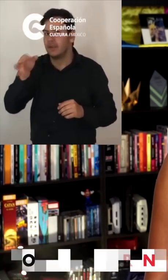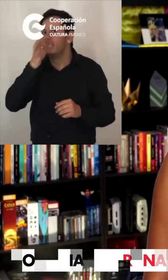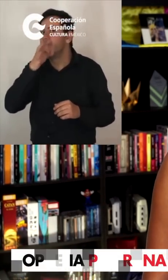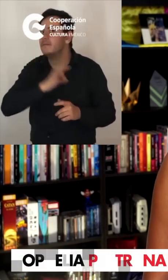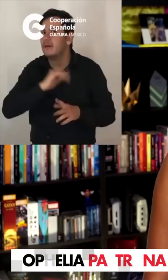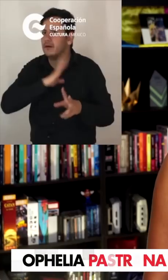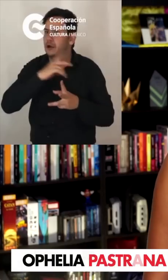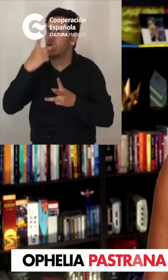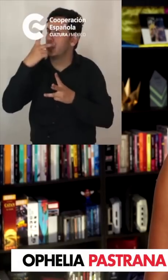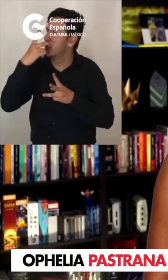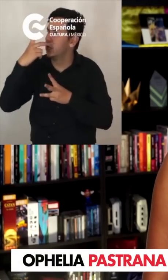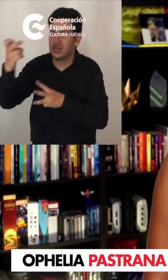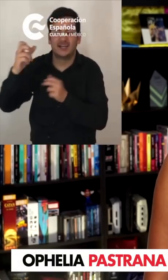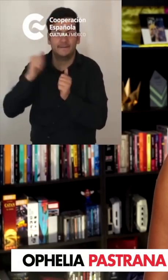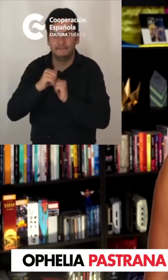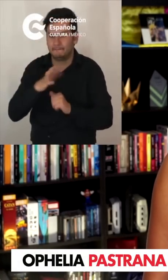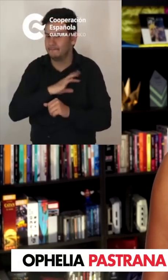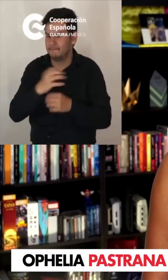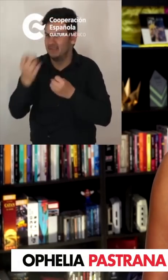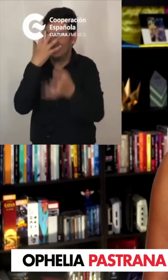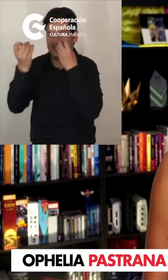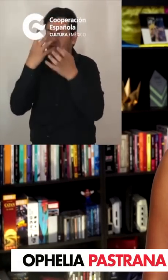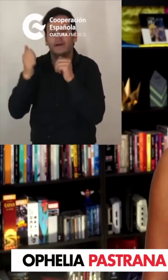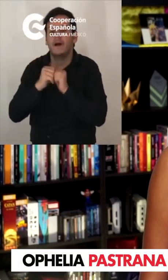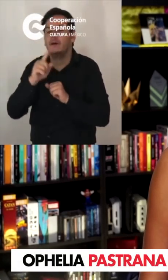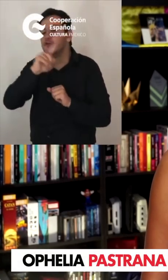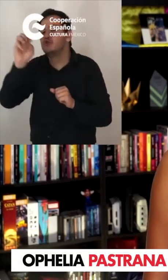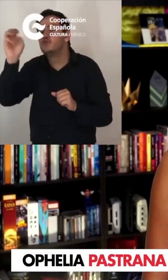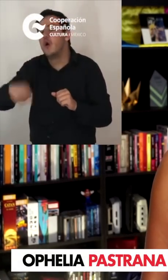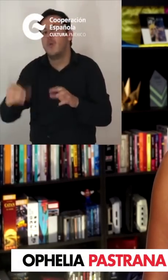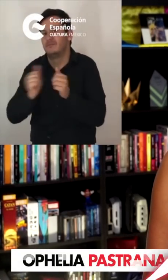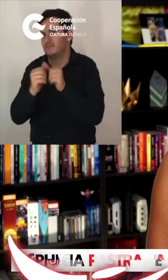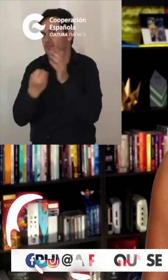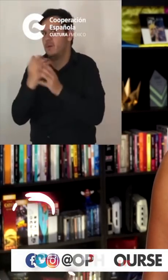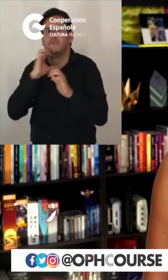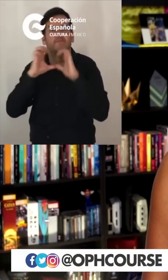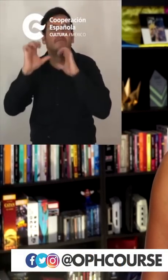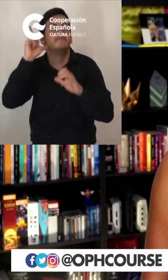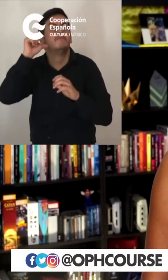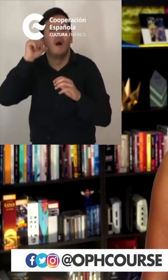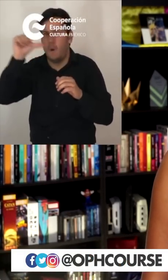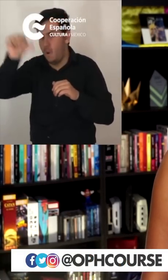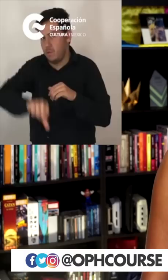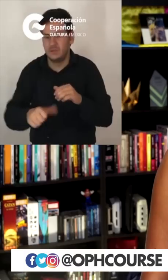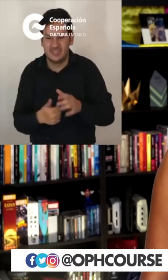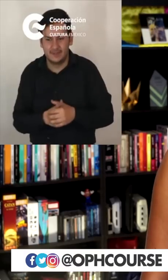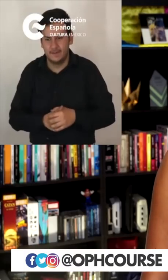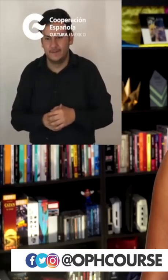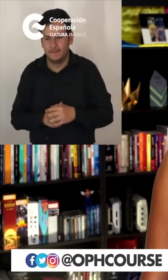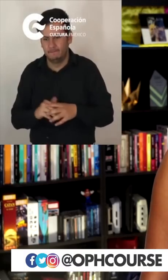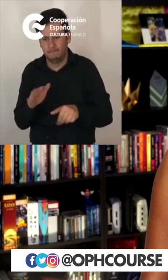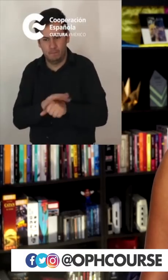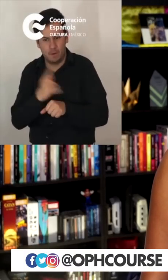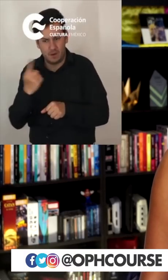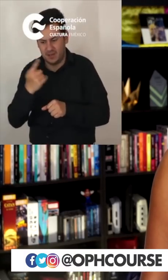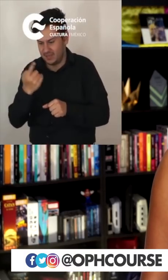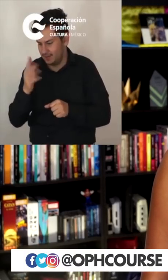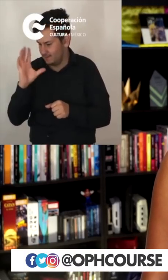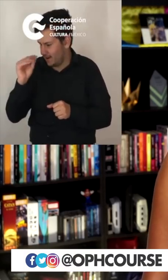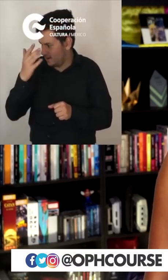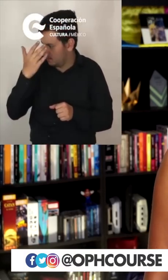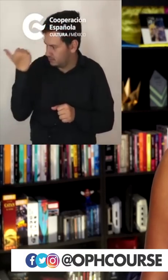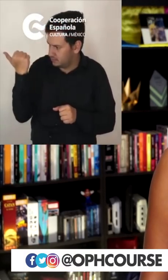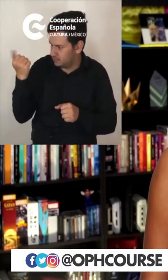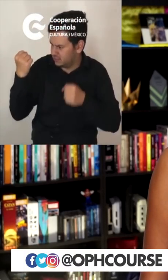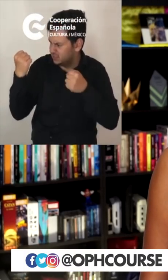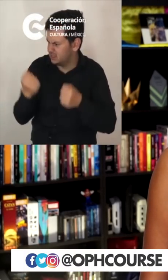iba a robar todos tus datos y se iba a encargar de llenarte de spam por el resto de tu vida. Zoom, la comunicación del mañana hoy, porque ya no estoy